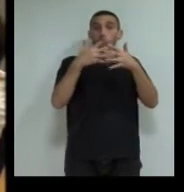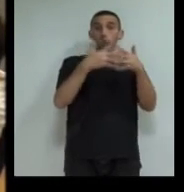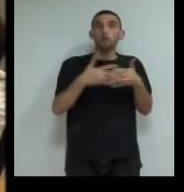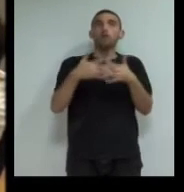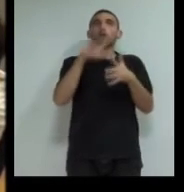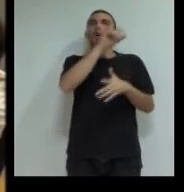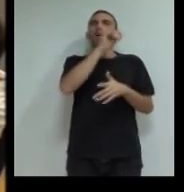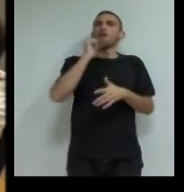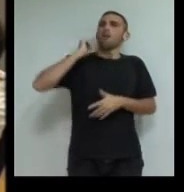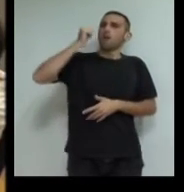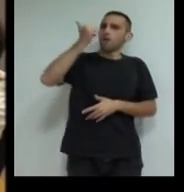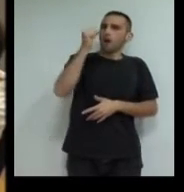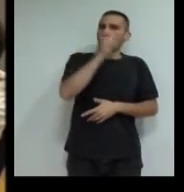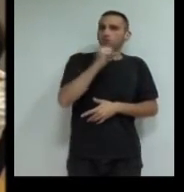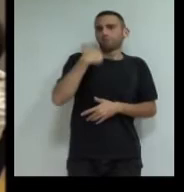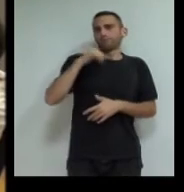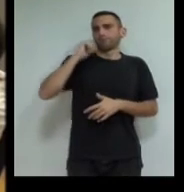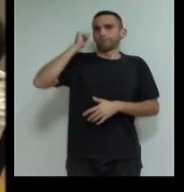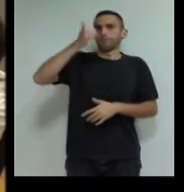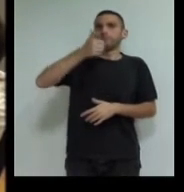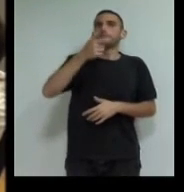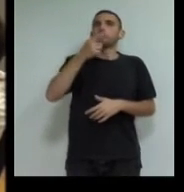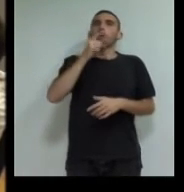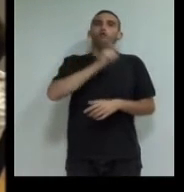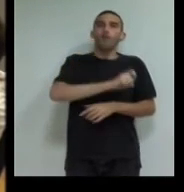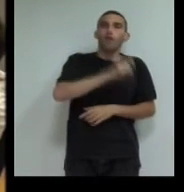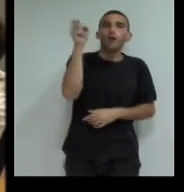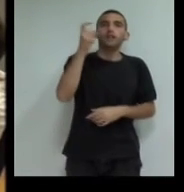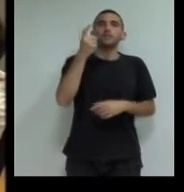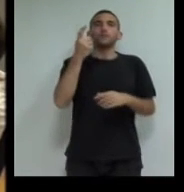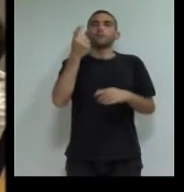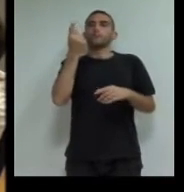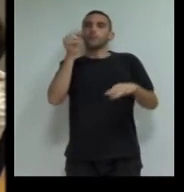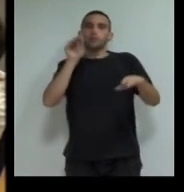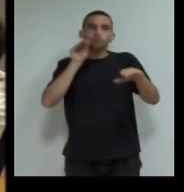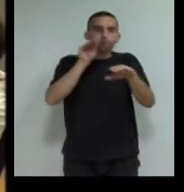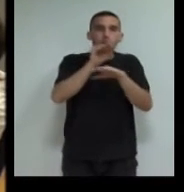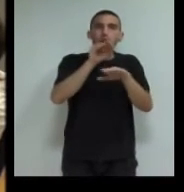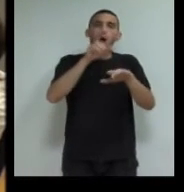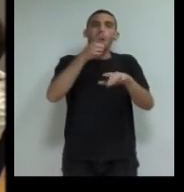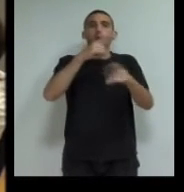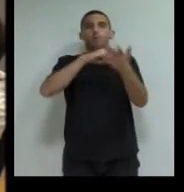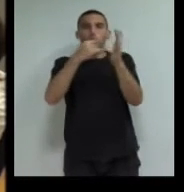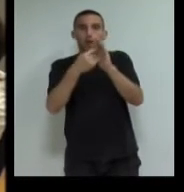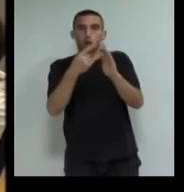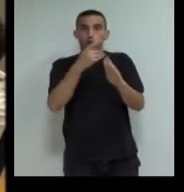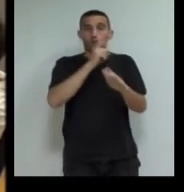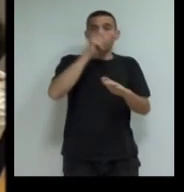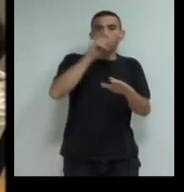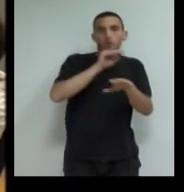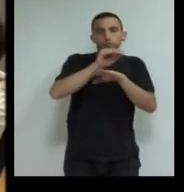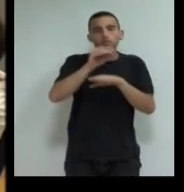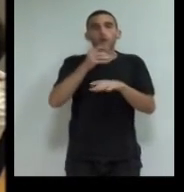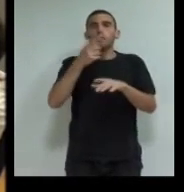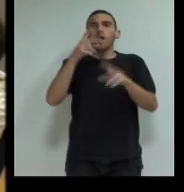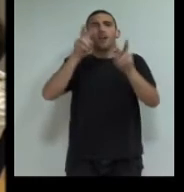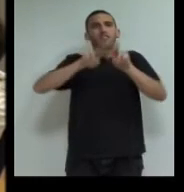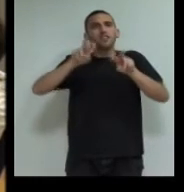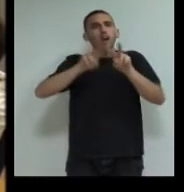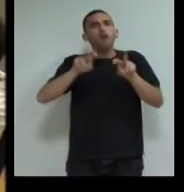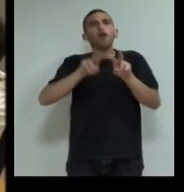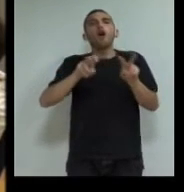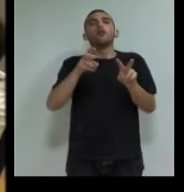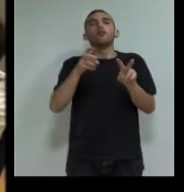más trayectoria de fundaciones, de financiación de proyectos. Entonces, sabemos que la investigación en Estados Unidos la hacen